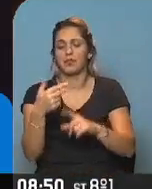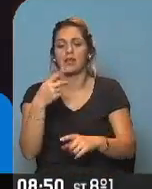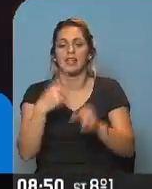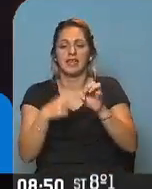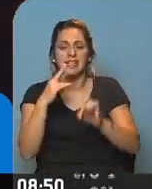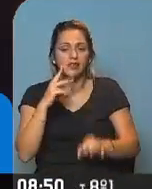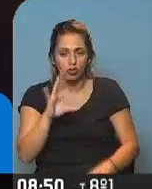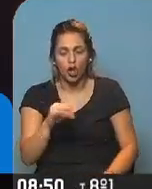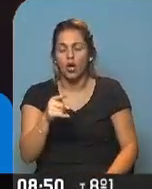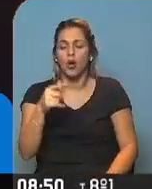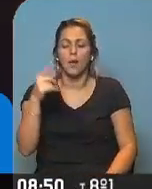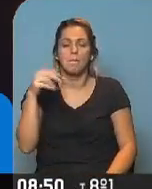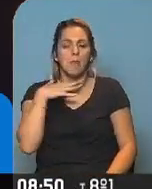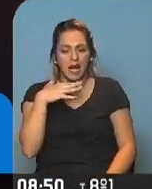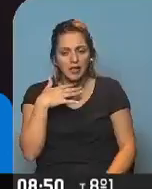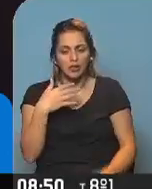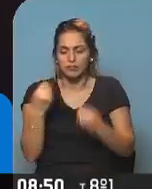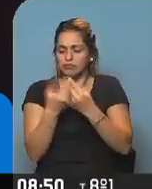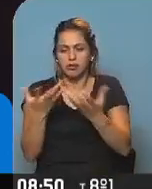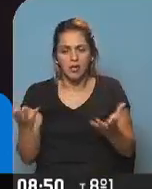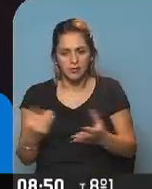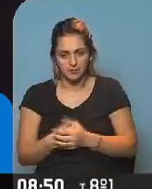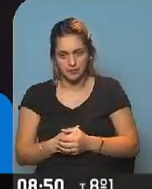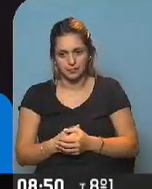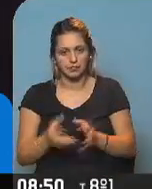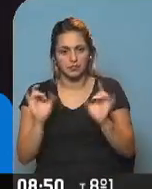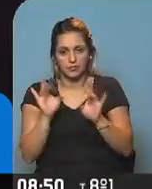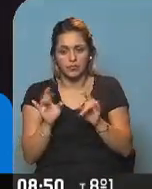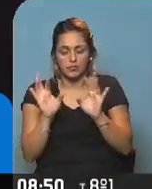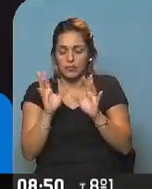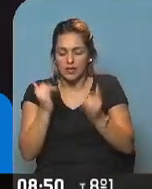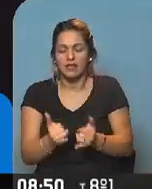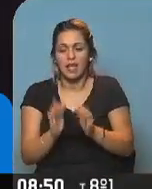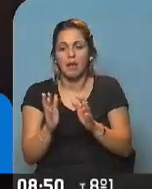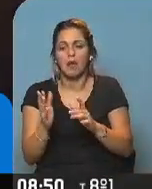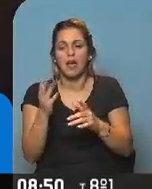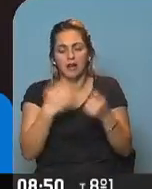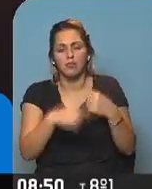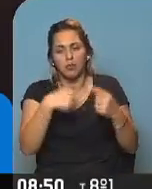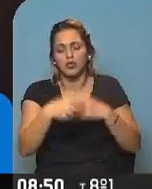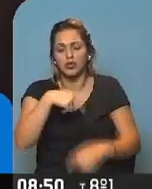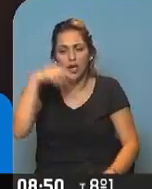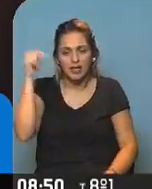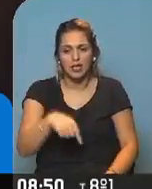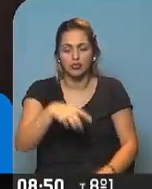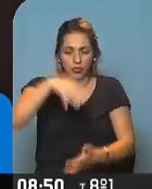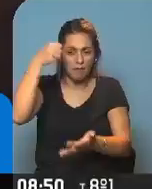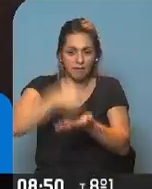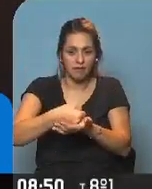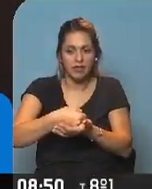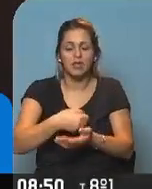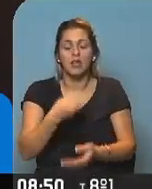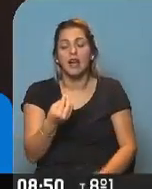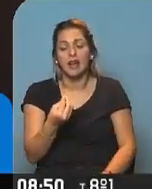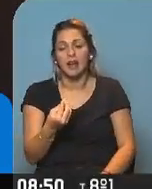guayaquil méxico es decir quedaba solo este proceso que estaba en el sur en el fin del mundo